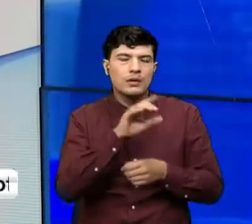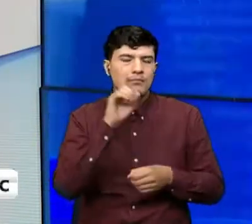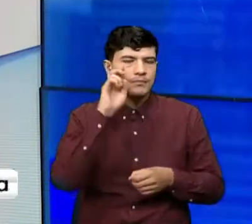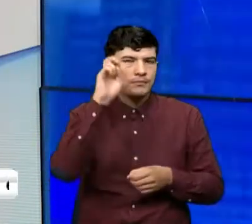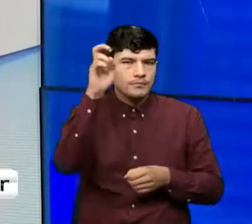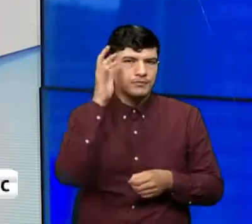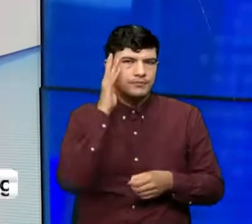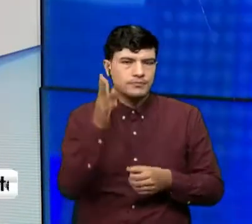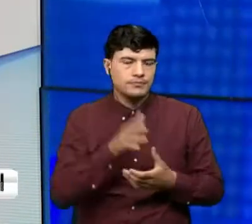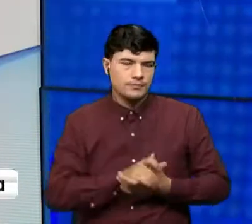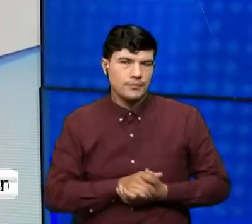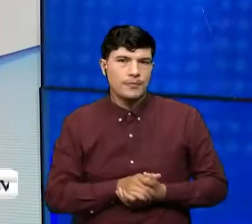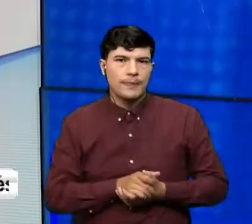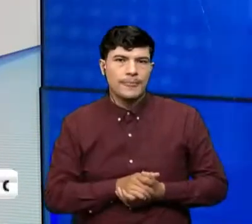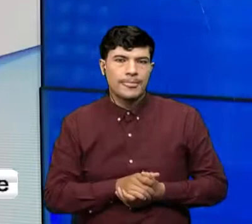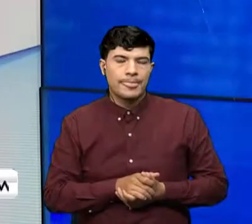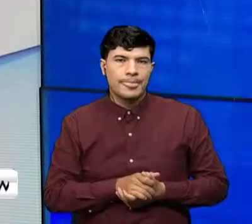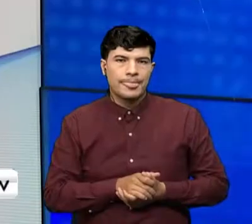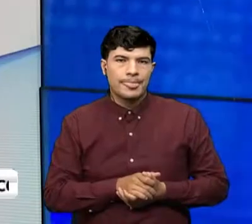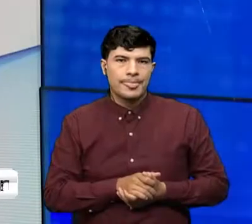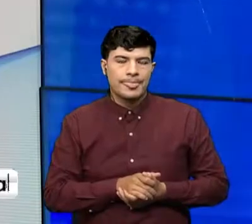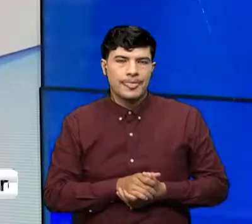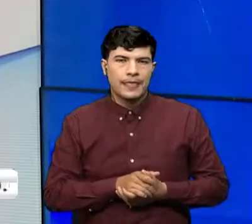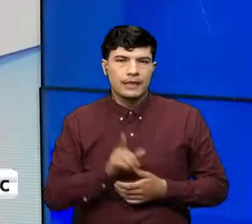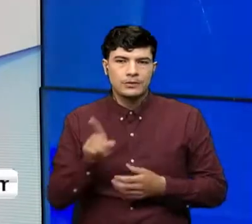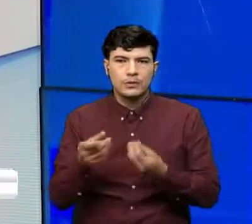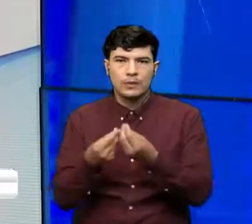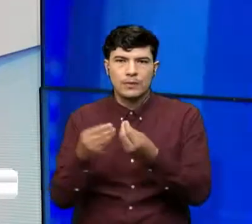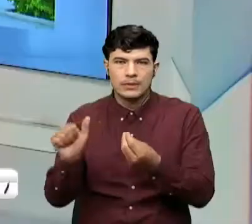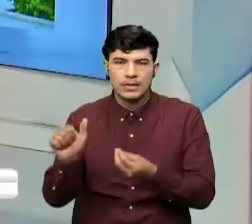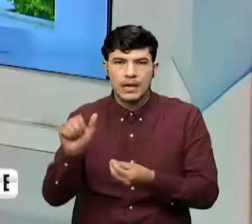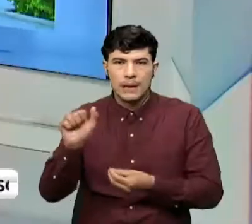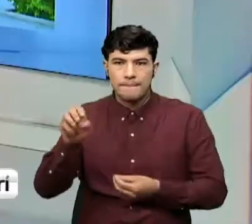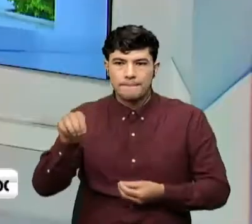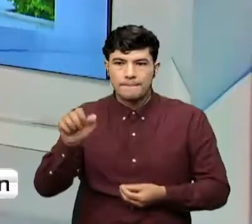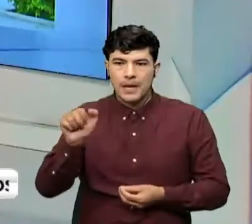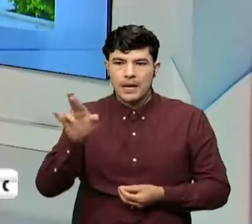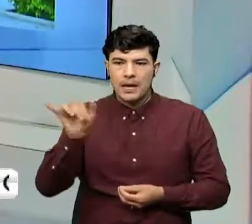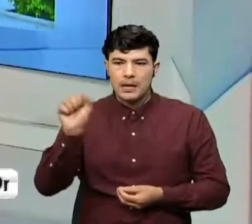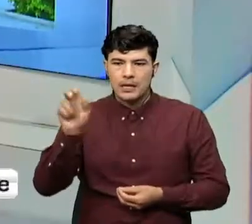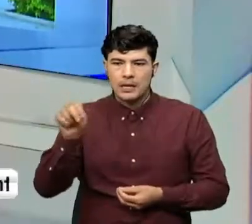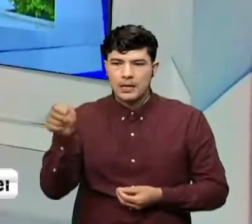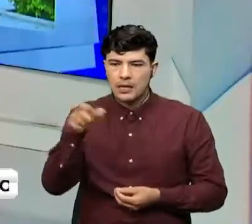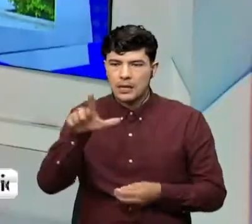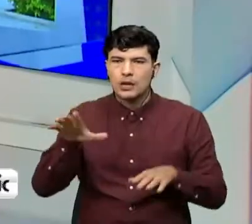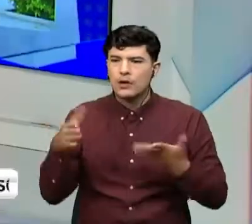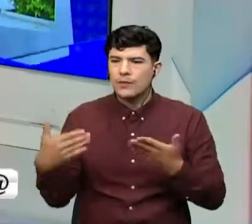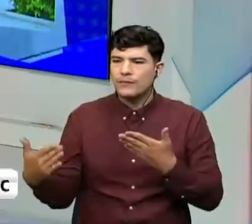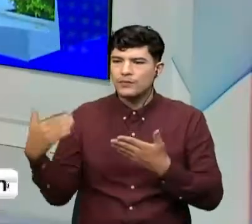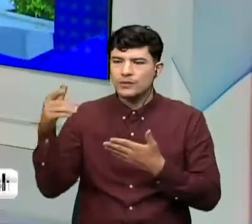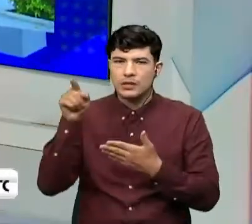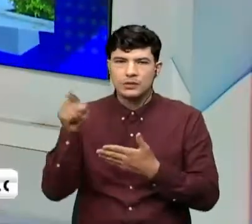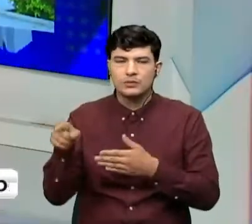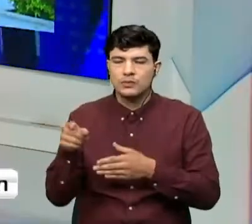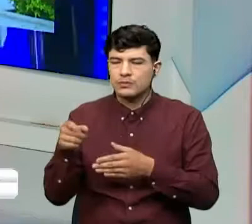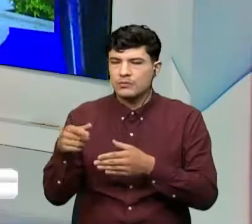Santander. Iniciamos con nuestra compañera María Ángel, quien nos explicará cómo funcionará para los vehículos. María Ángel, muy buenas tardes, adelante.